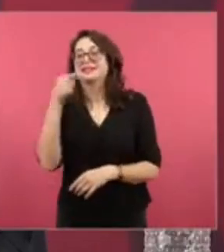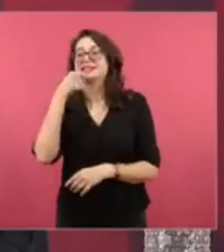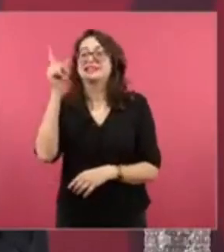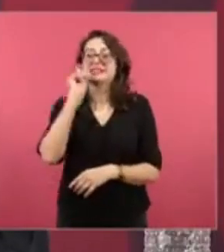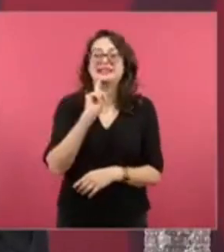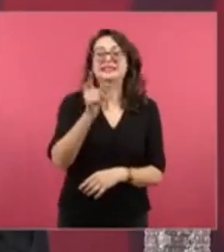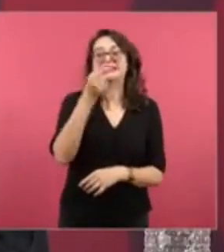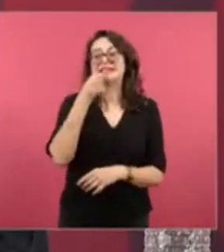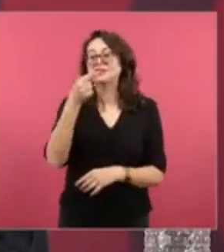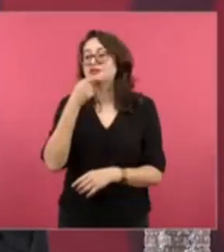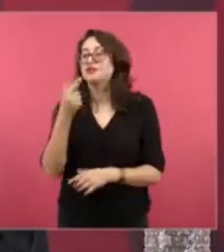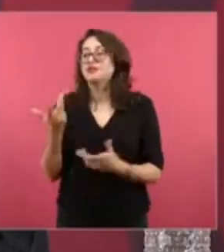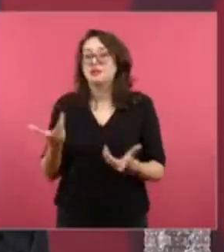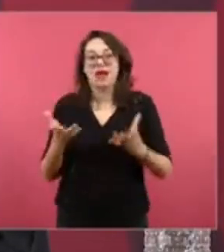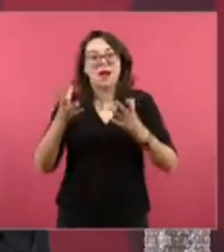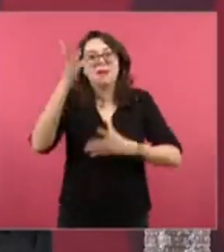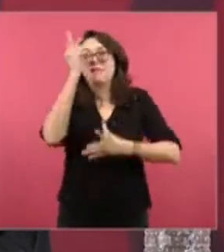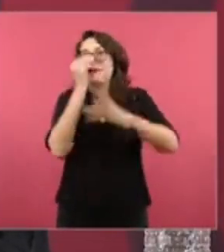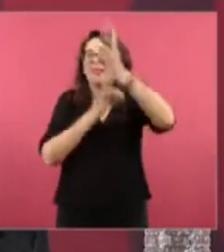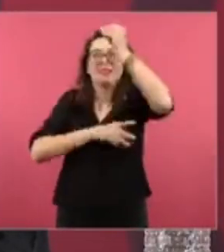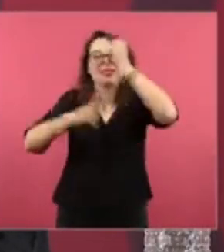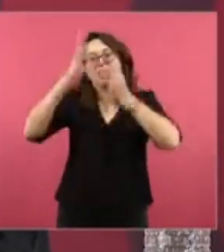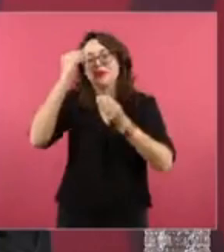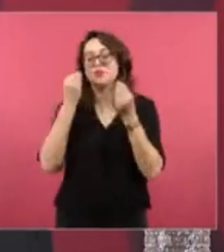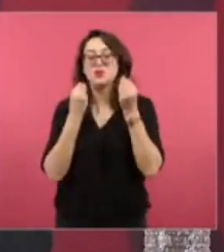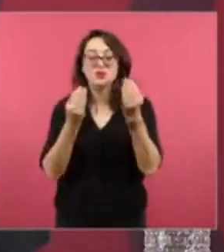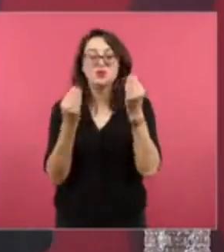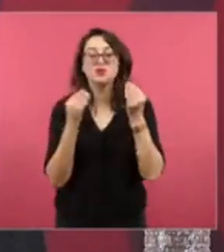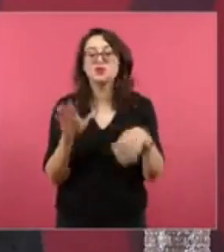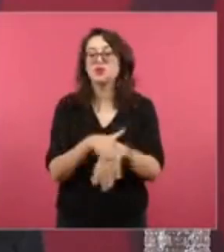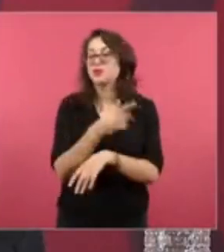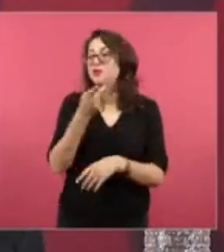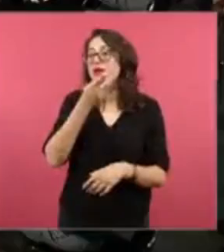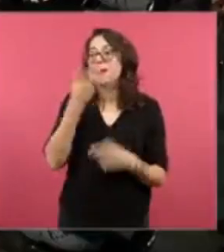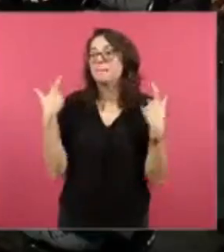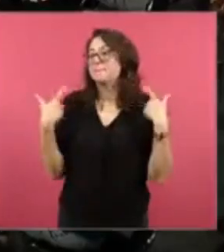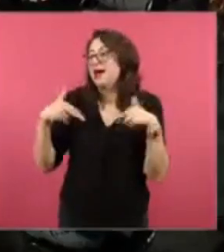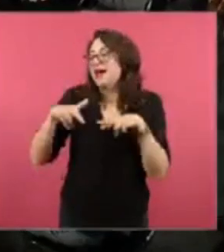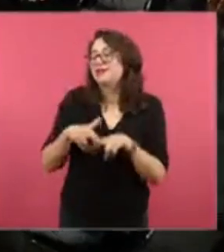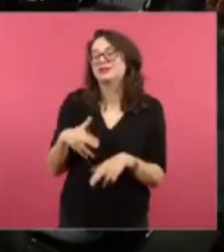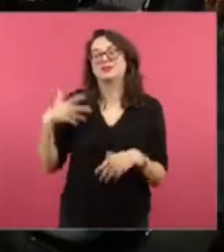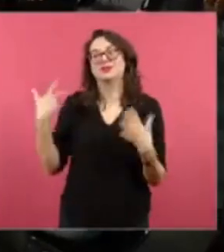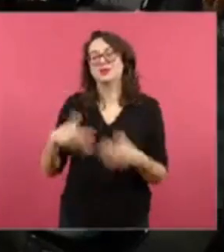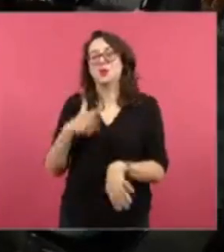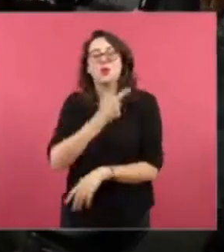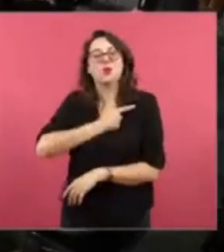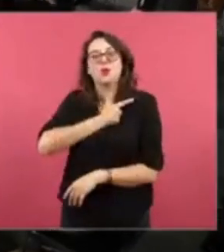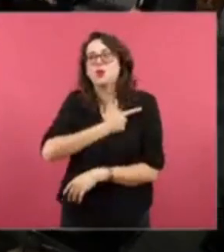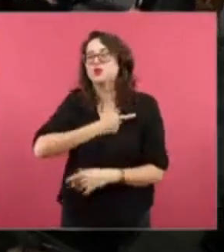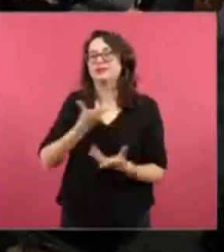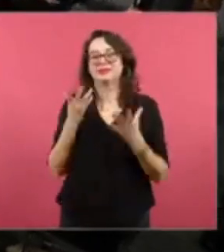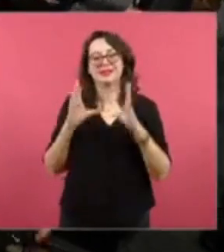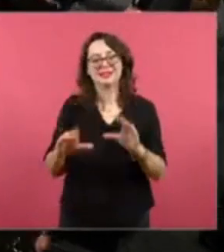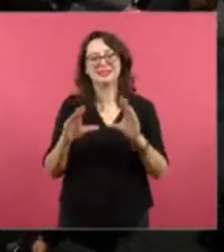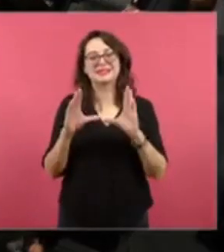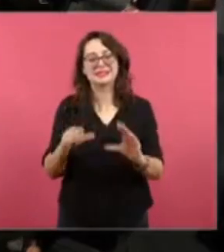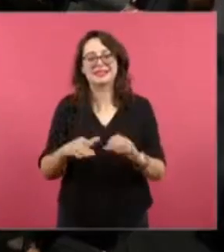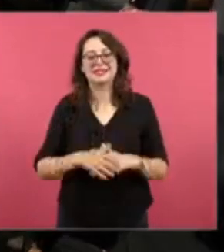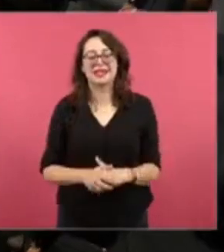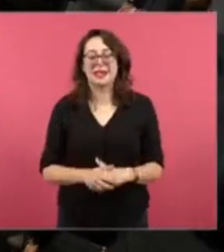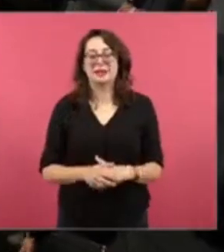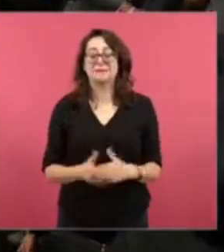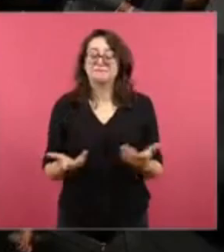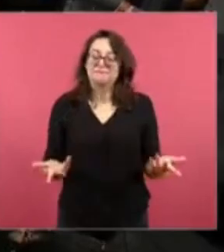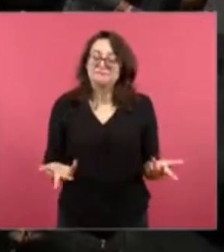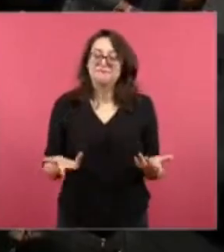hay pasión por lo que estás haciendo, la verdad es que falta mucho por decir. Pero aquí estamos. Le doy la palabra a